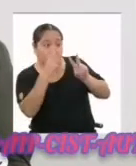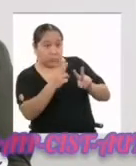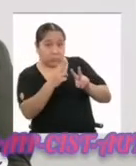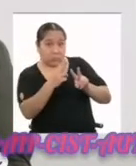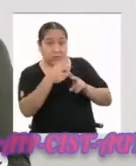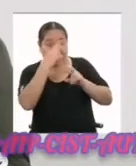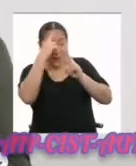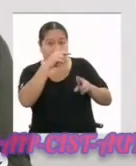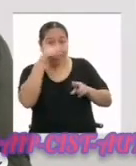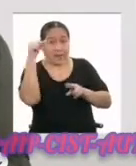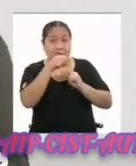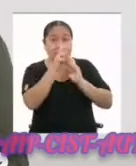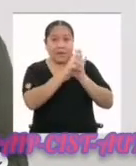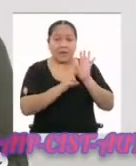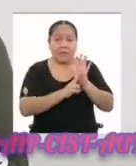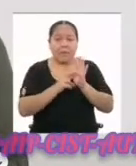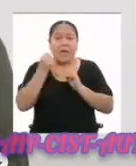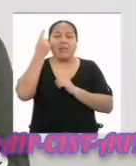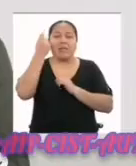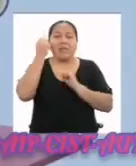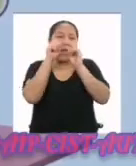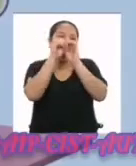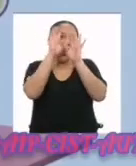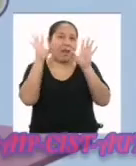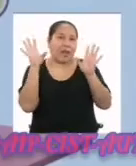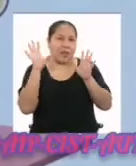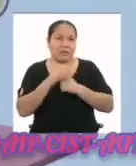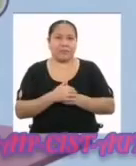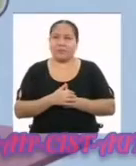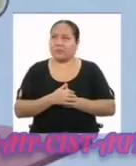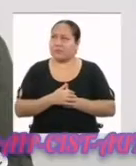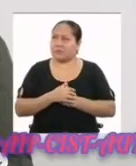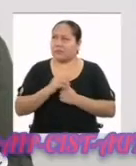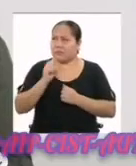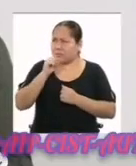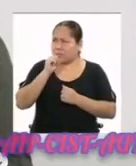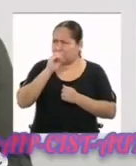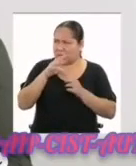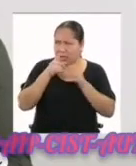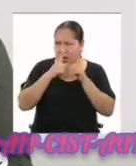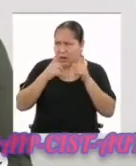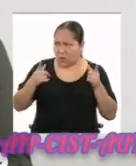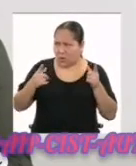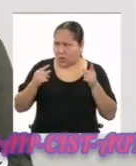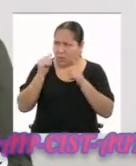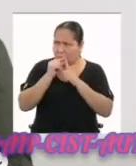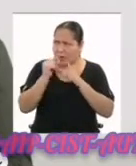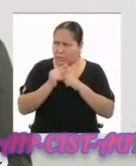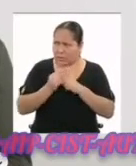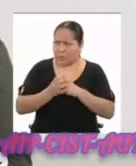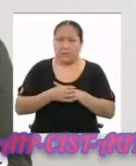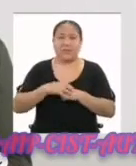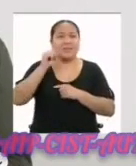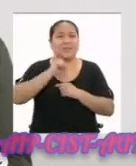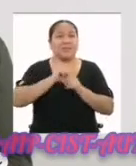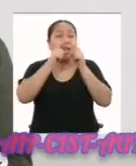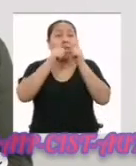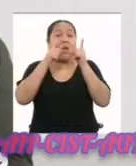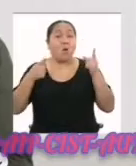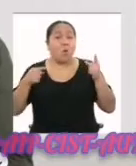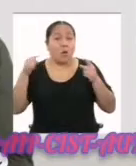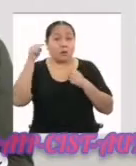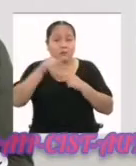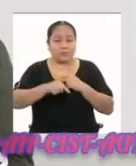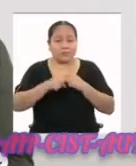el reglamento lo comprenda bien. ¿Se refiere al lenguaje? Sí, el lenguaje es una de las cosas